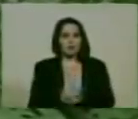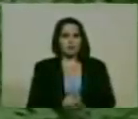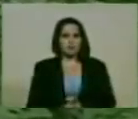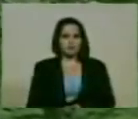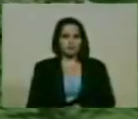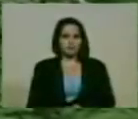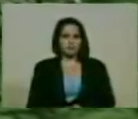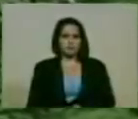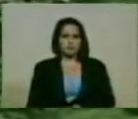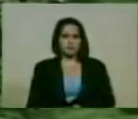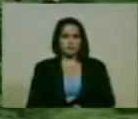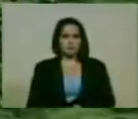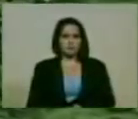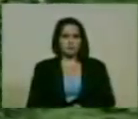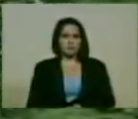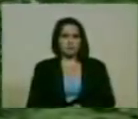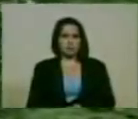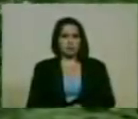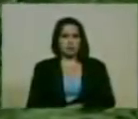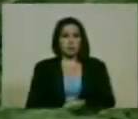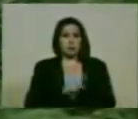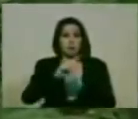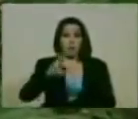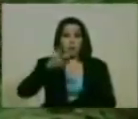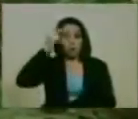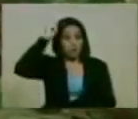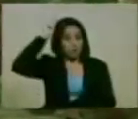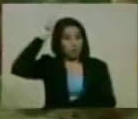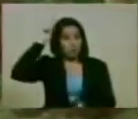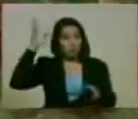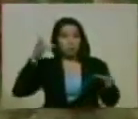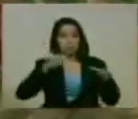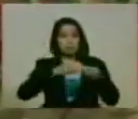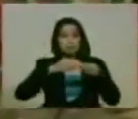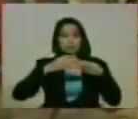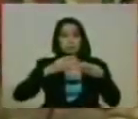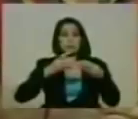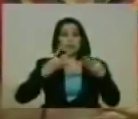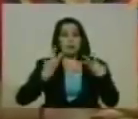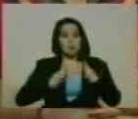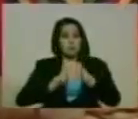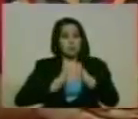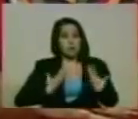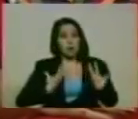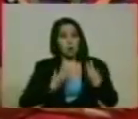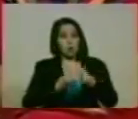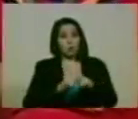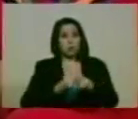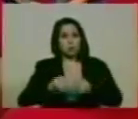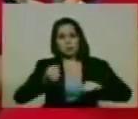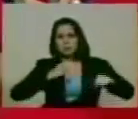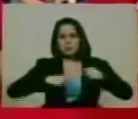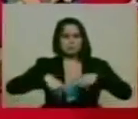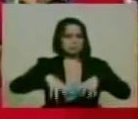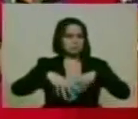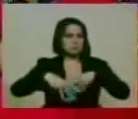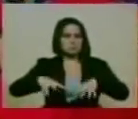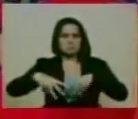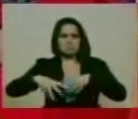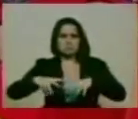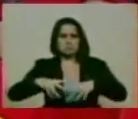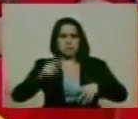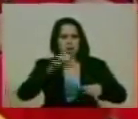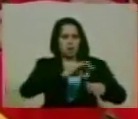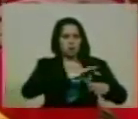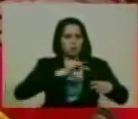donde nuestro cacique Guaycaipuro y sus tropas vivían, se movilizaban, se entrenaban,